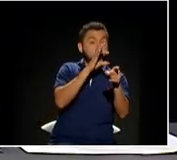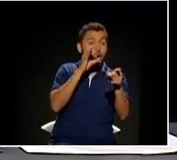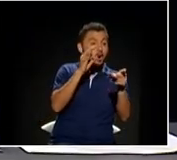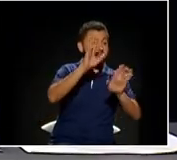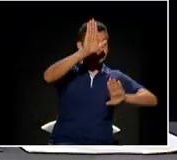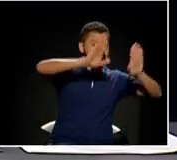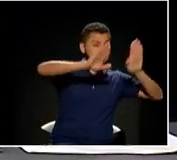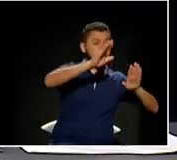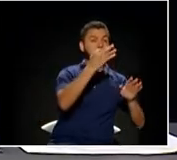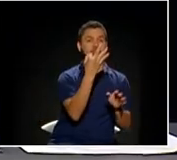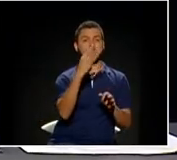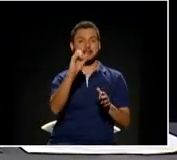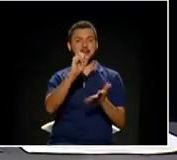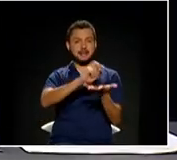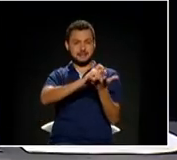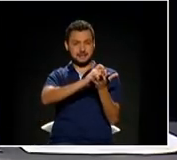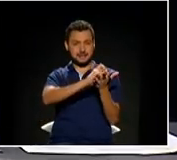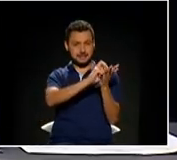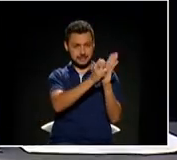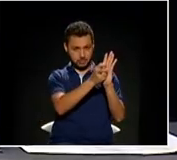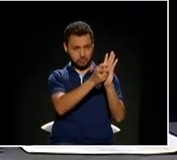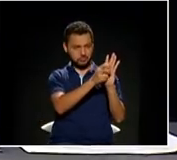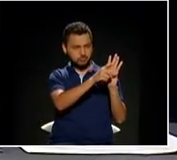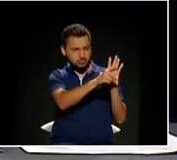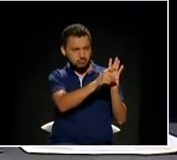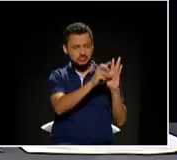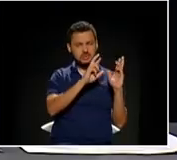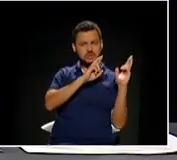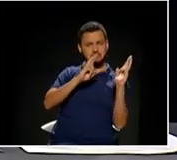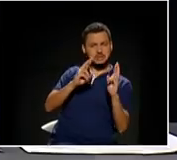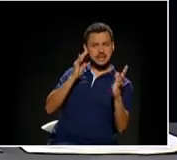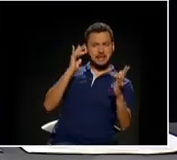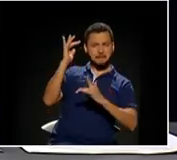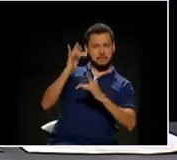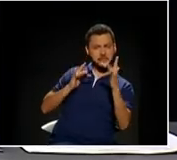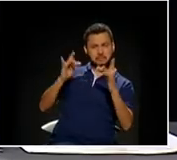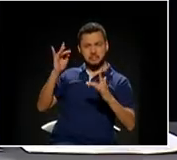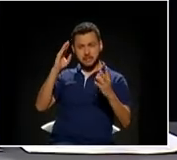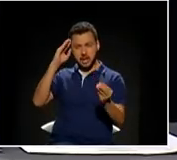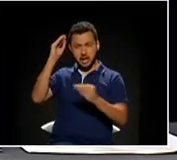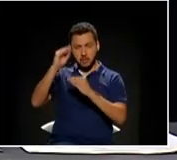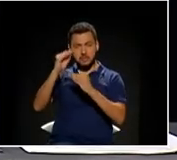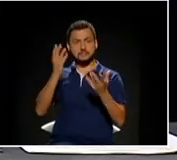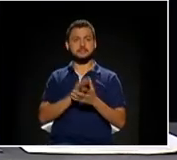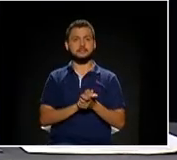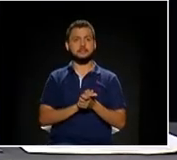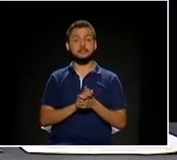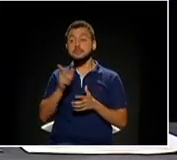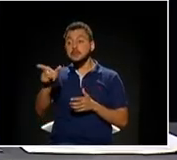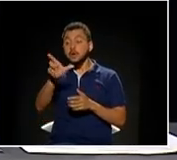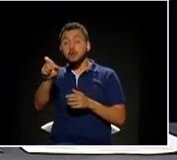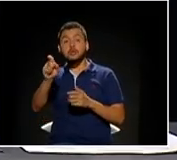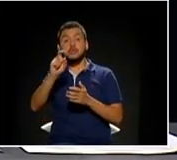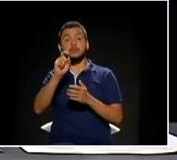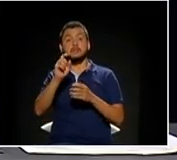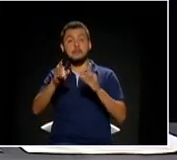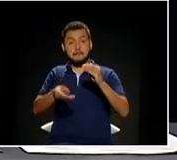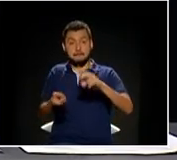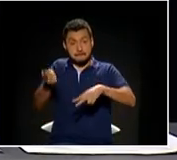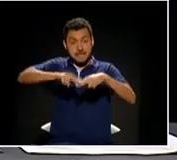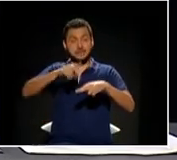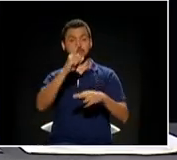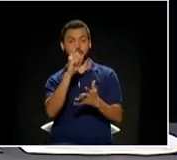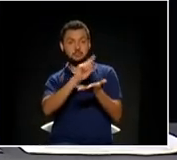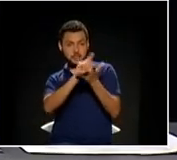intervenir comentar preguntar solamente sobre esa pregunta luego el candidato tiene otro minuto para responder las inquietudes de sus competidores